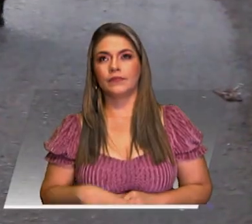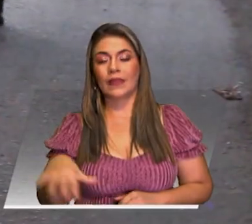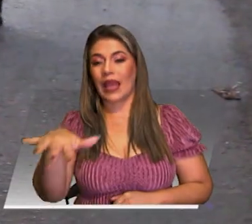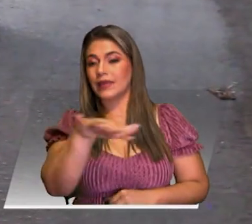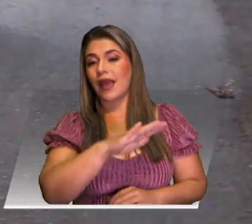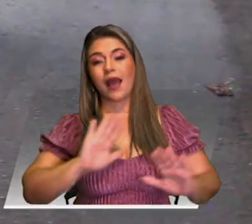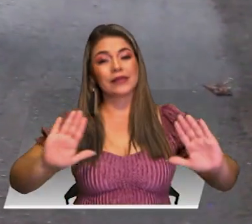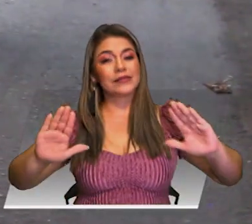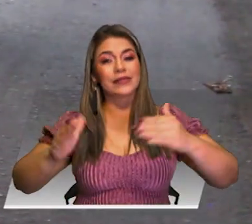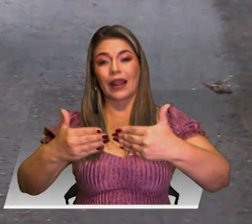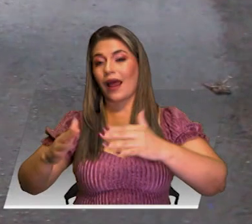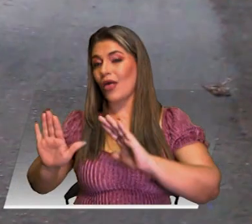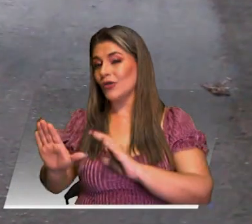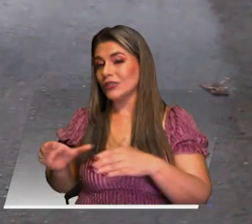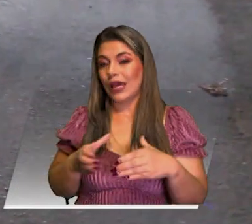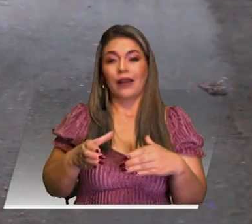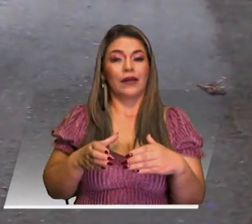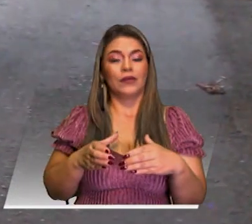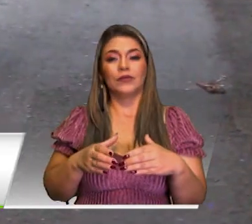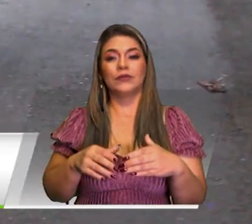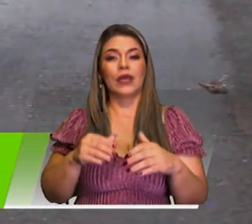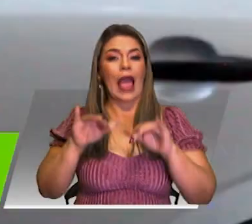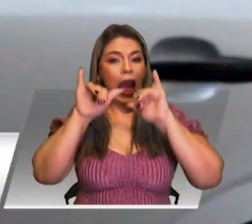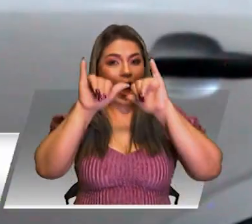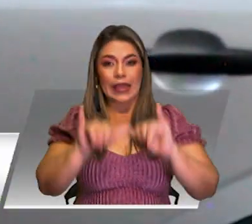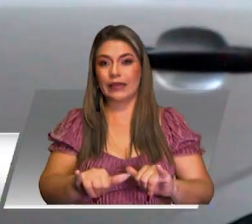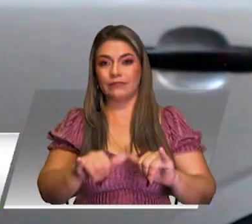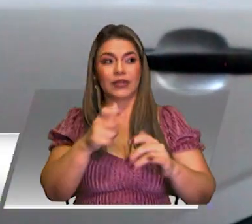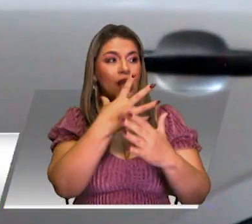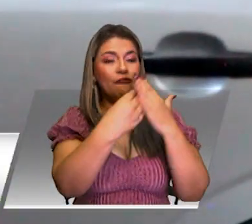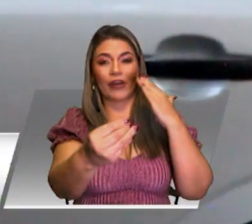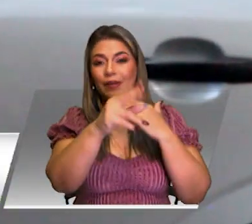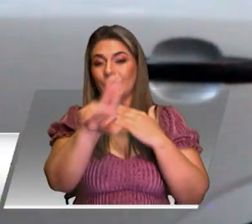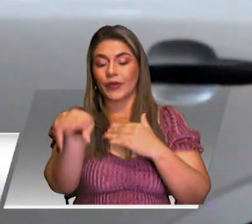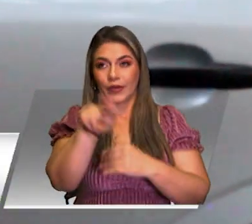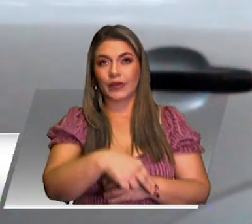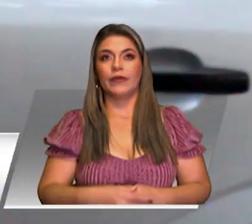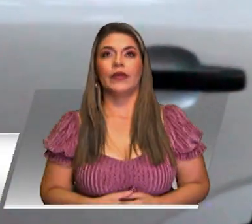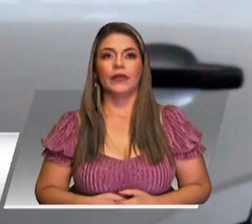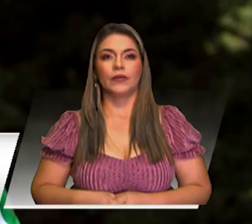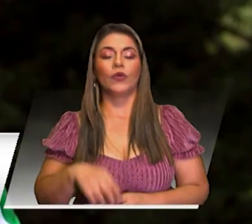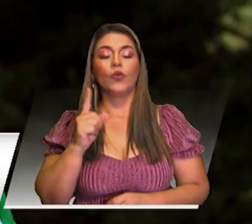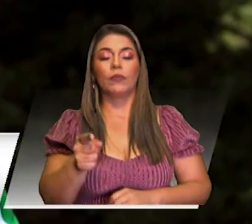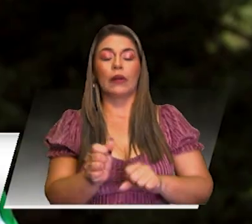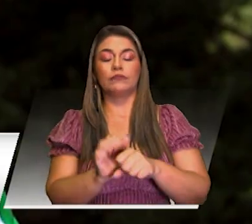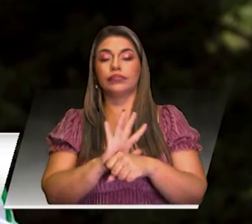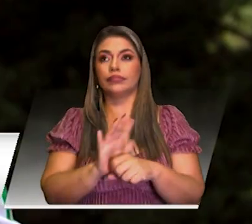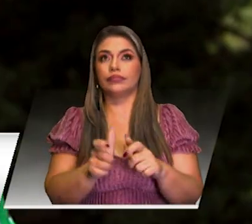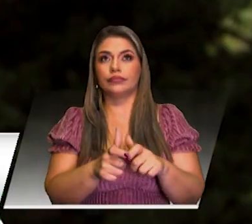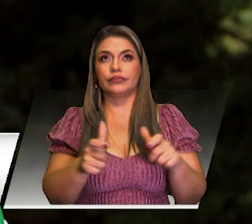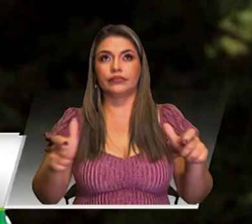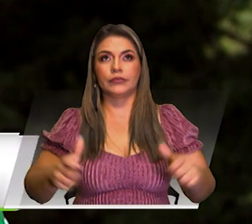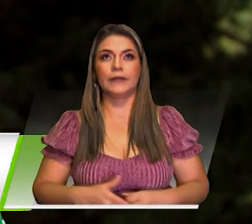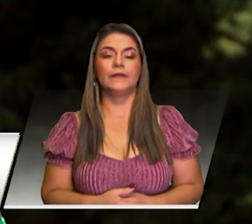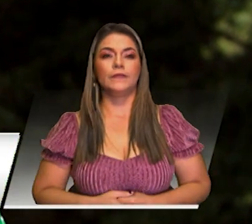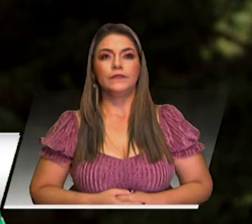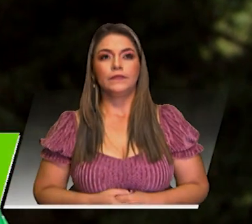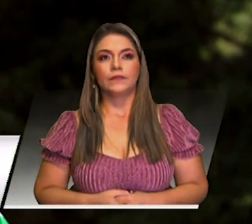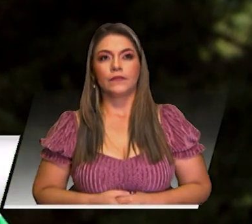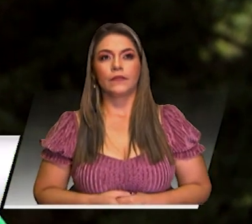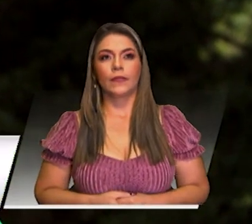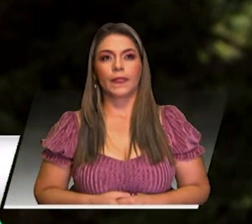fronteras y el 'toque de queda' continuo por el rápido crecimiento en el número de contagios hemos visto con gran satisfacción